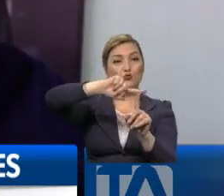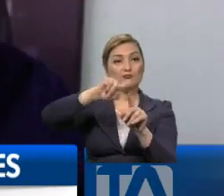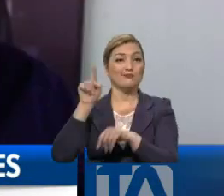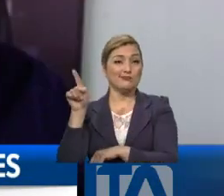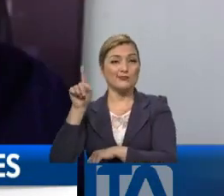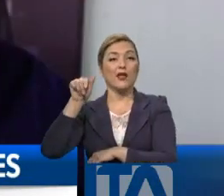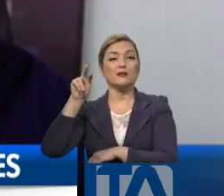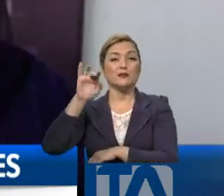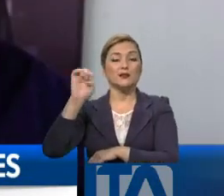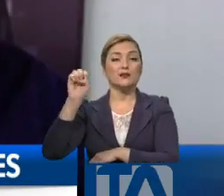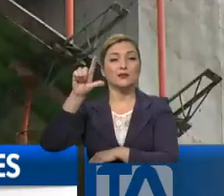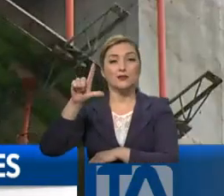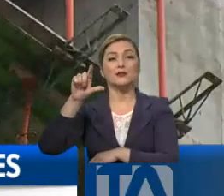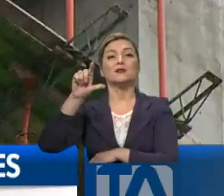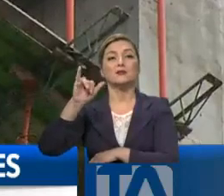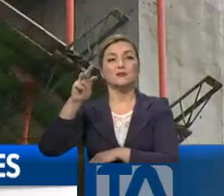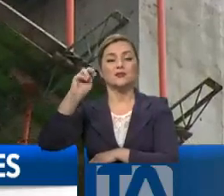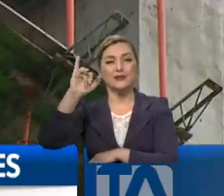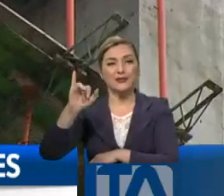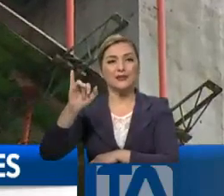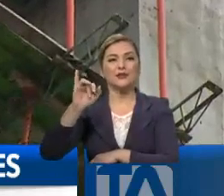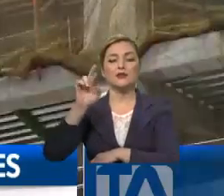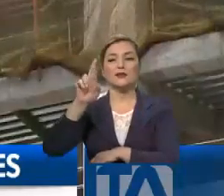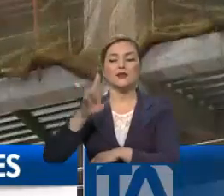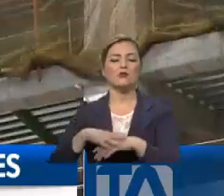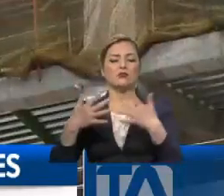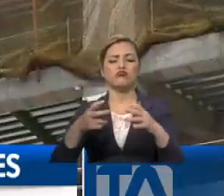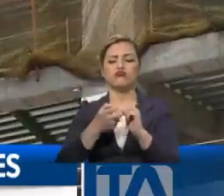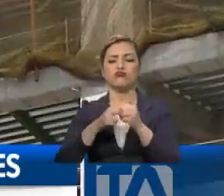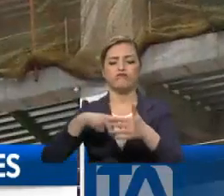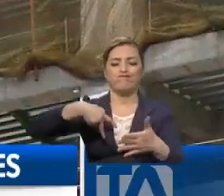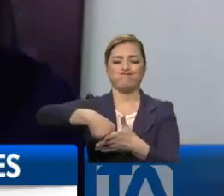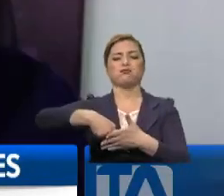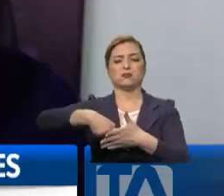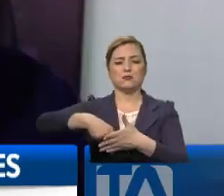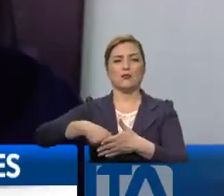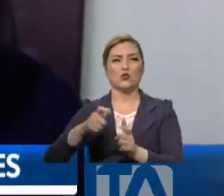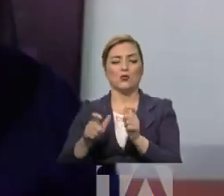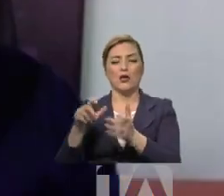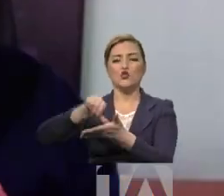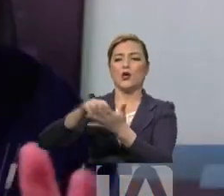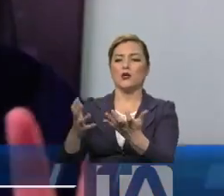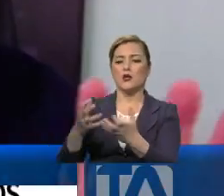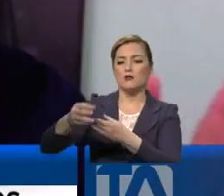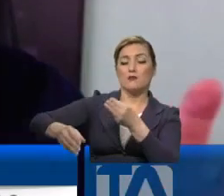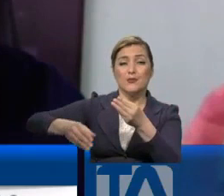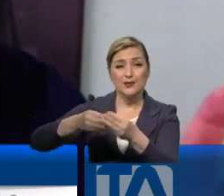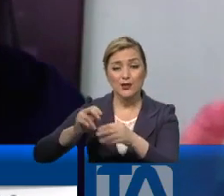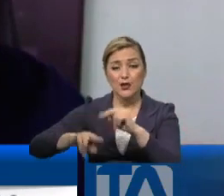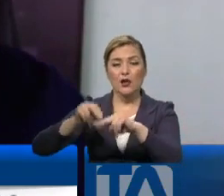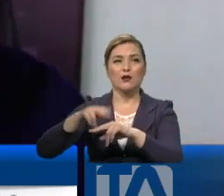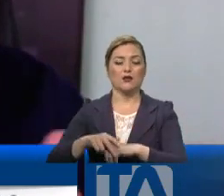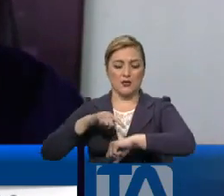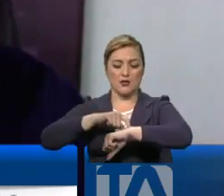Elmir, explica que esto sin duda es una traba para quienes quieren invertir en construcciones en la ciudad. Lo que buscamos es reducir los